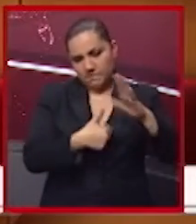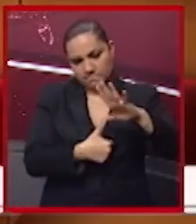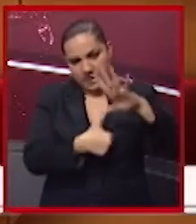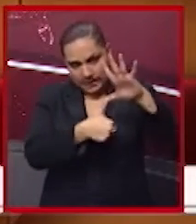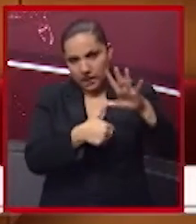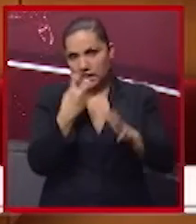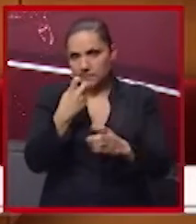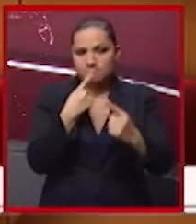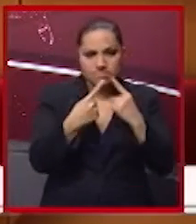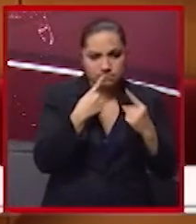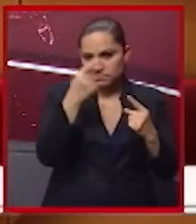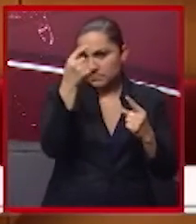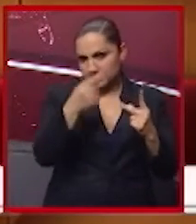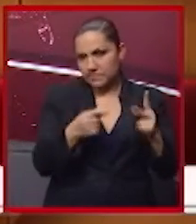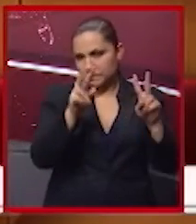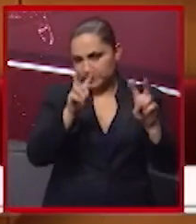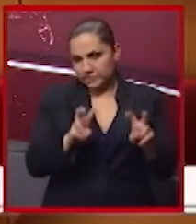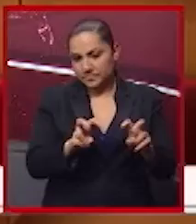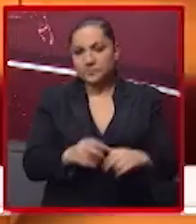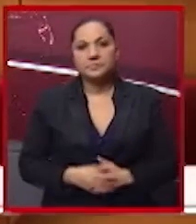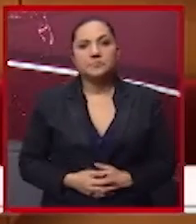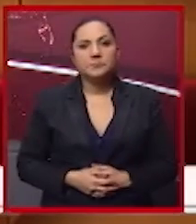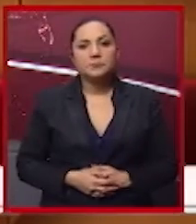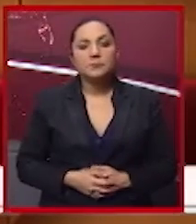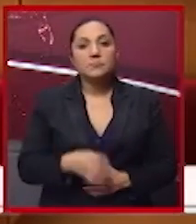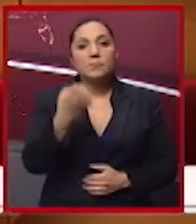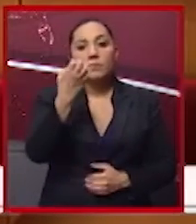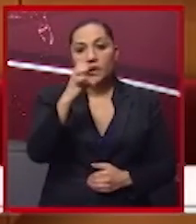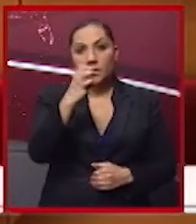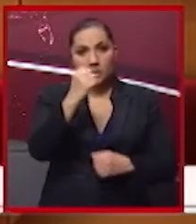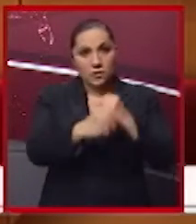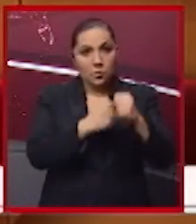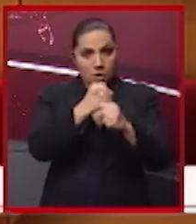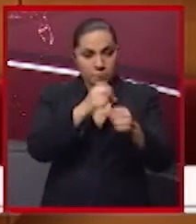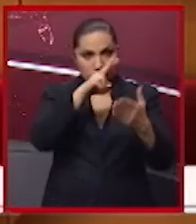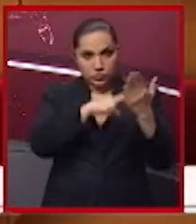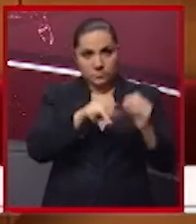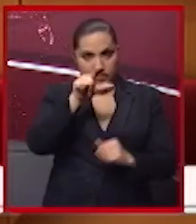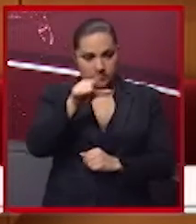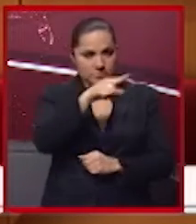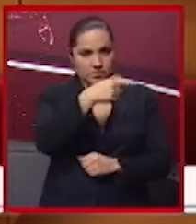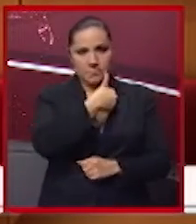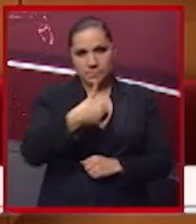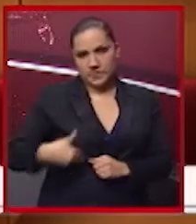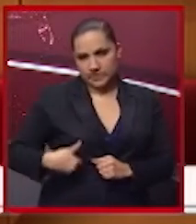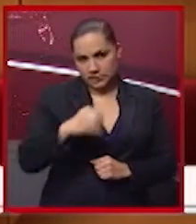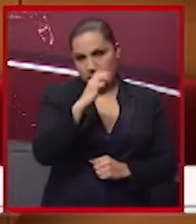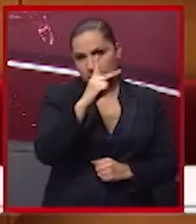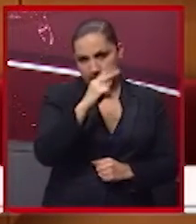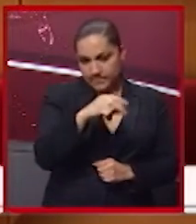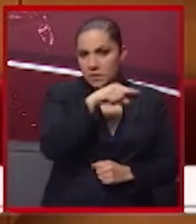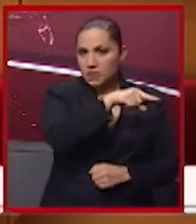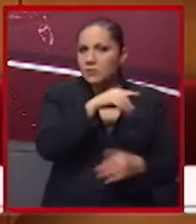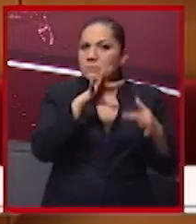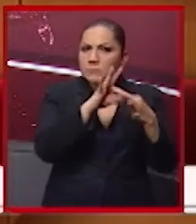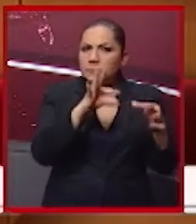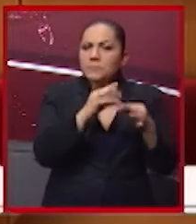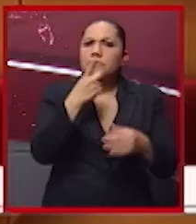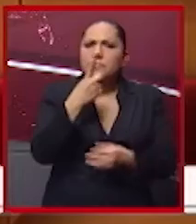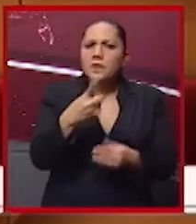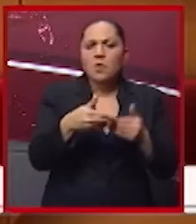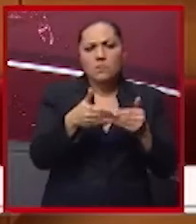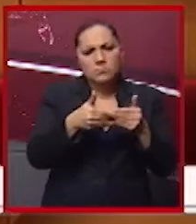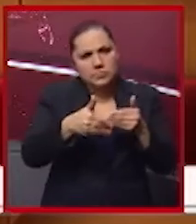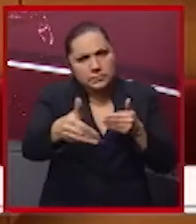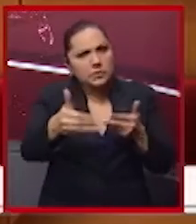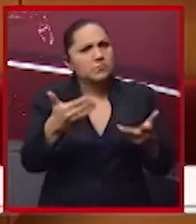En enero de 2017, el presidente Peña Nieto dijo que llevaría a cabo una negociación